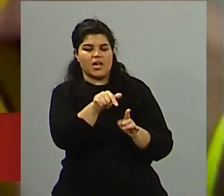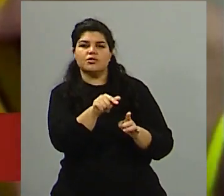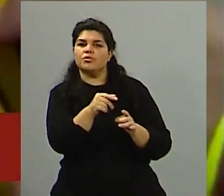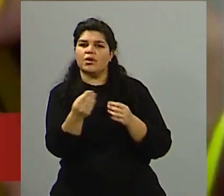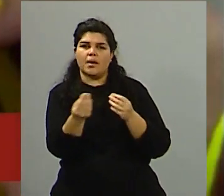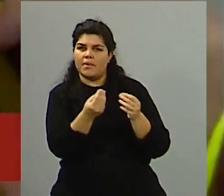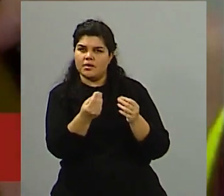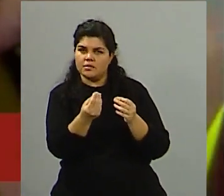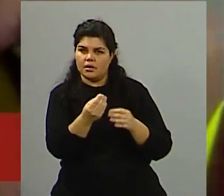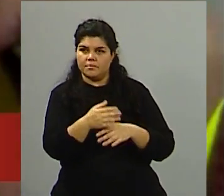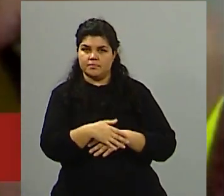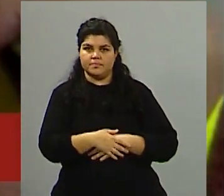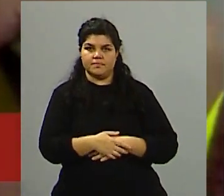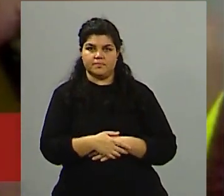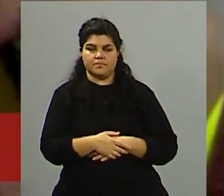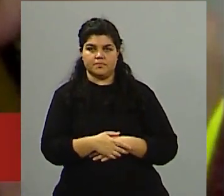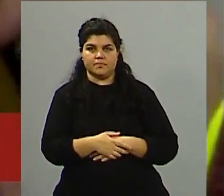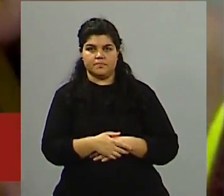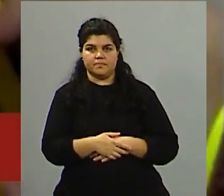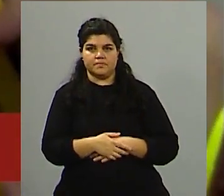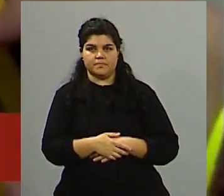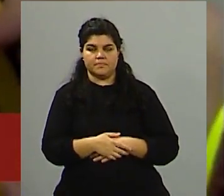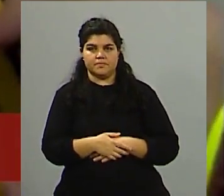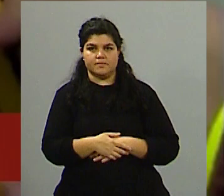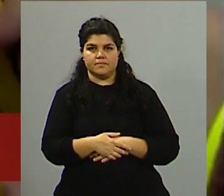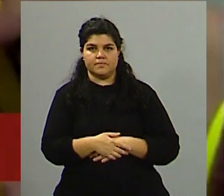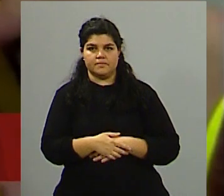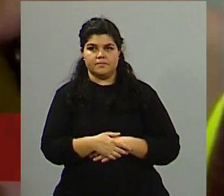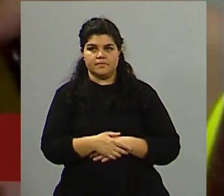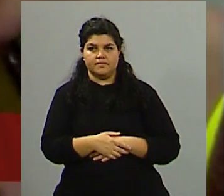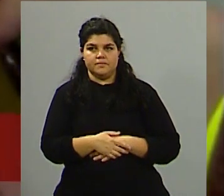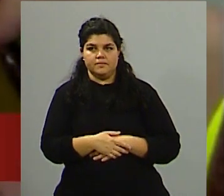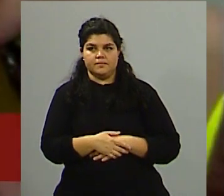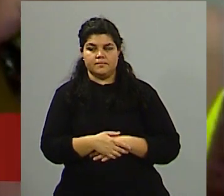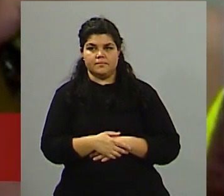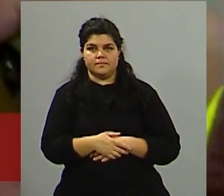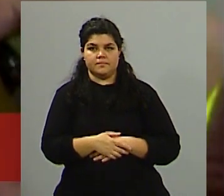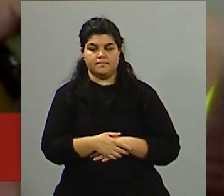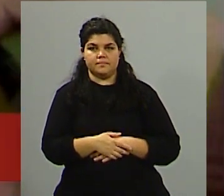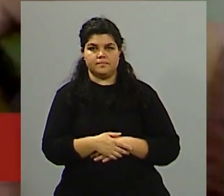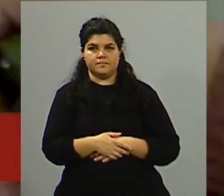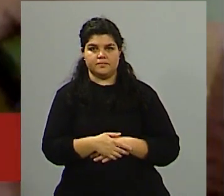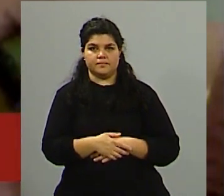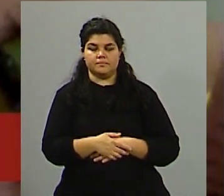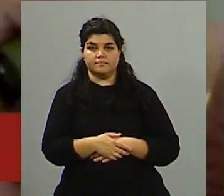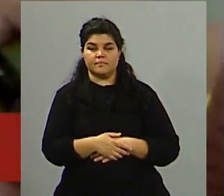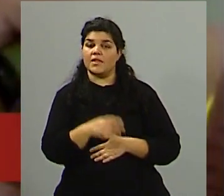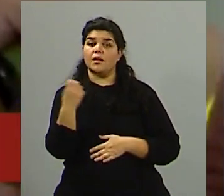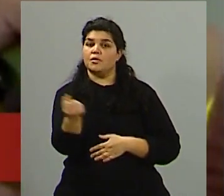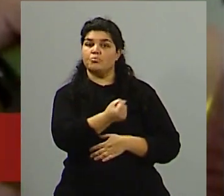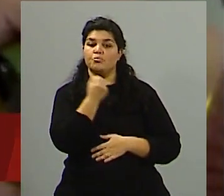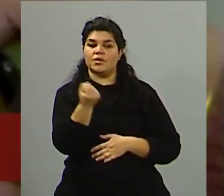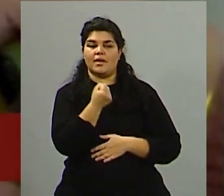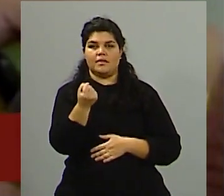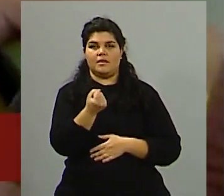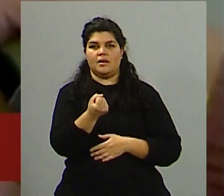sentido, digamos, de alguna manera el hecho de tratar de administrar mejor lo que son las importaciones